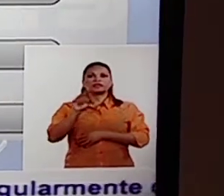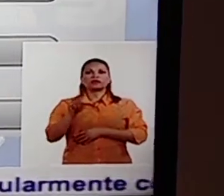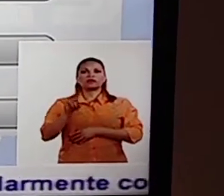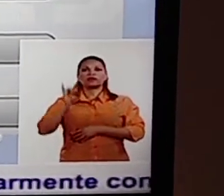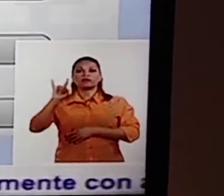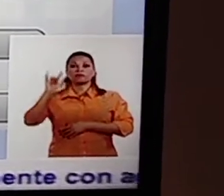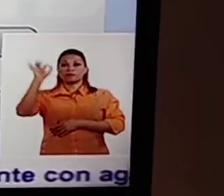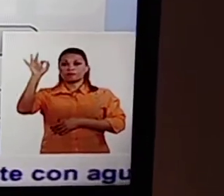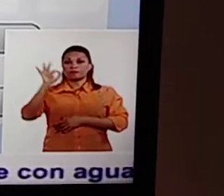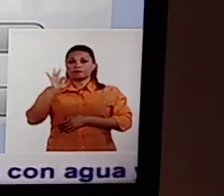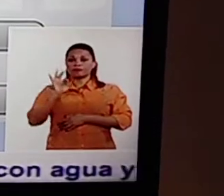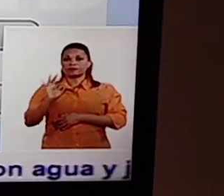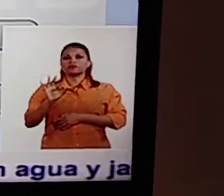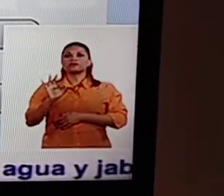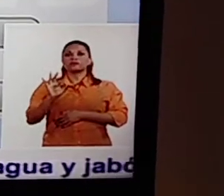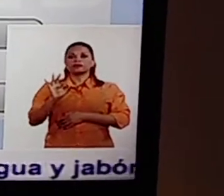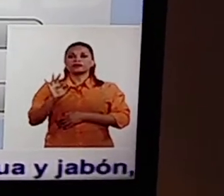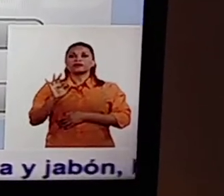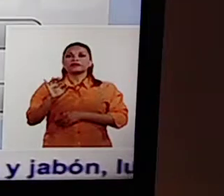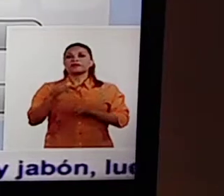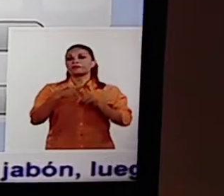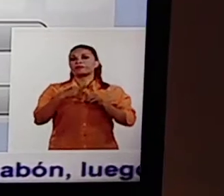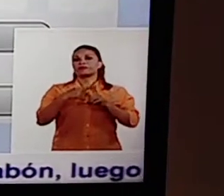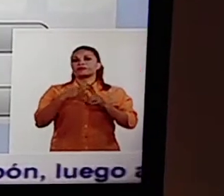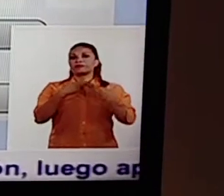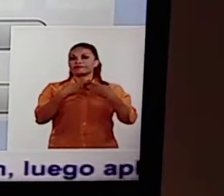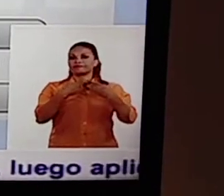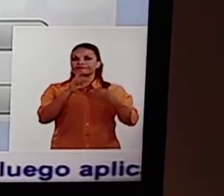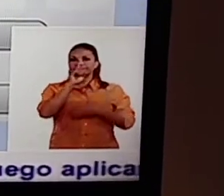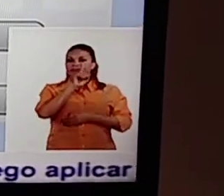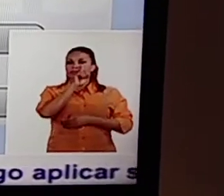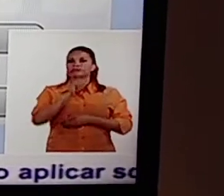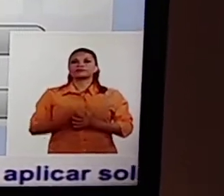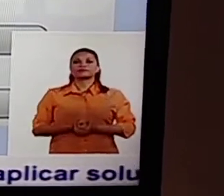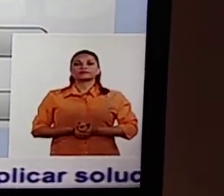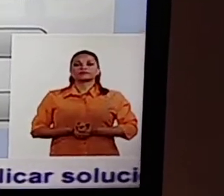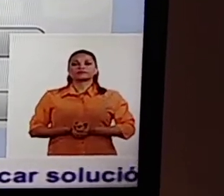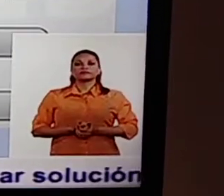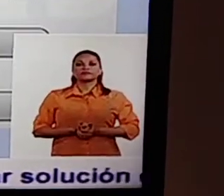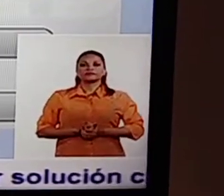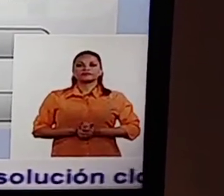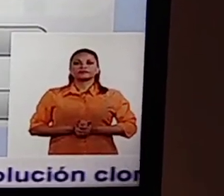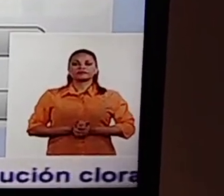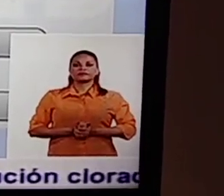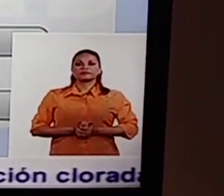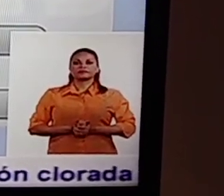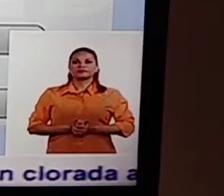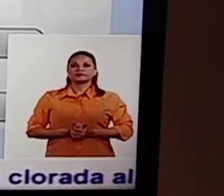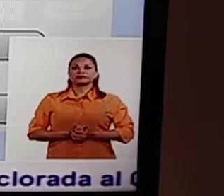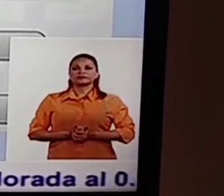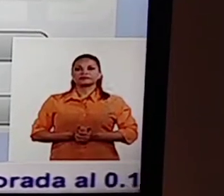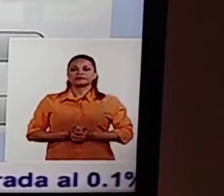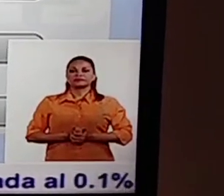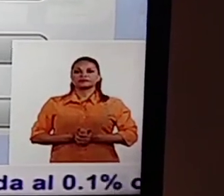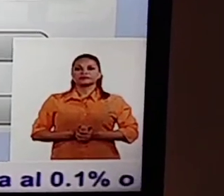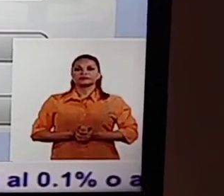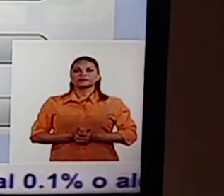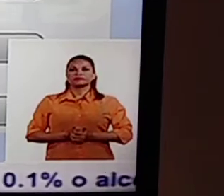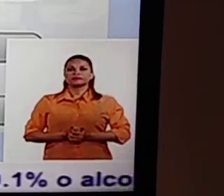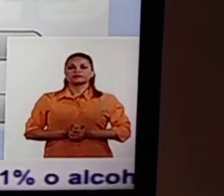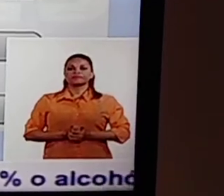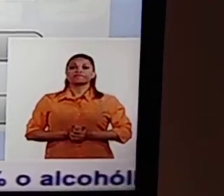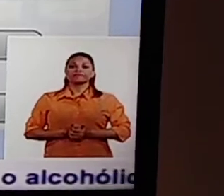el 3,9% de las muestras procesadas hayan resultado positivas a la COVID. De todas